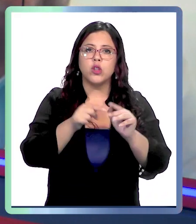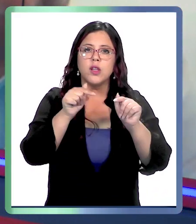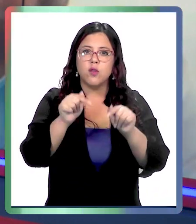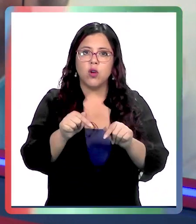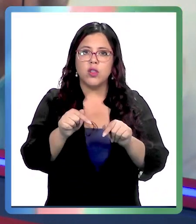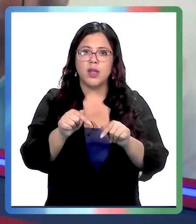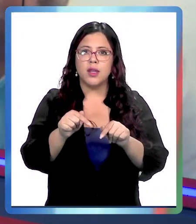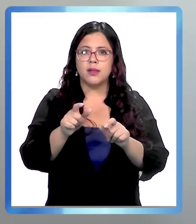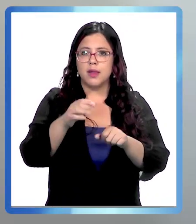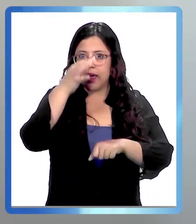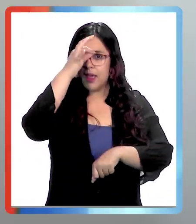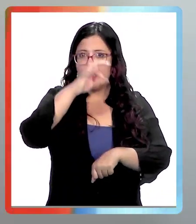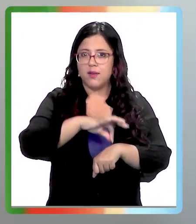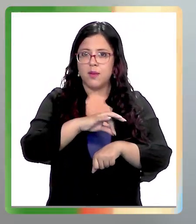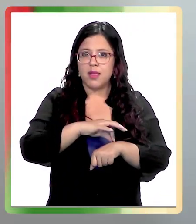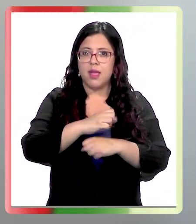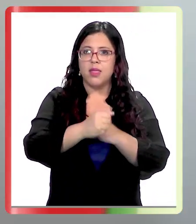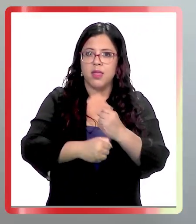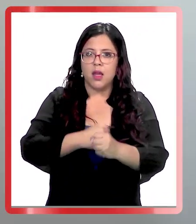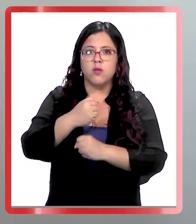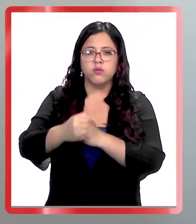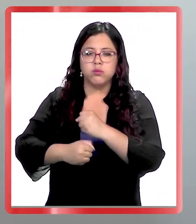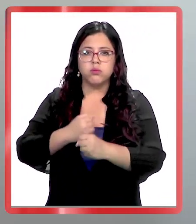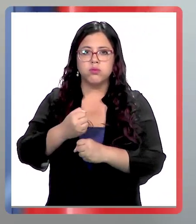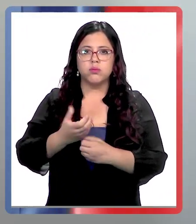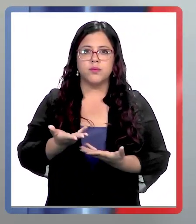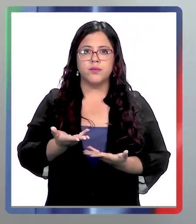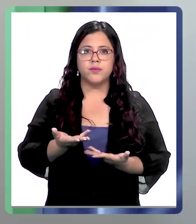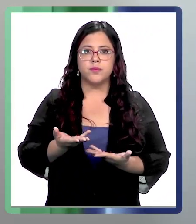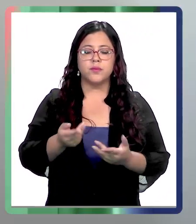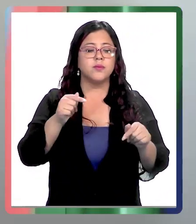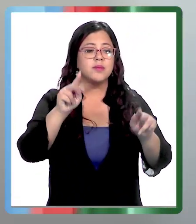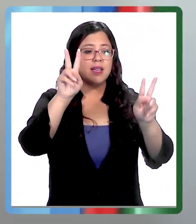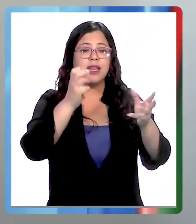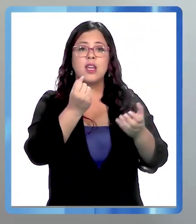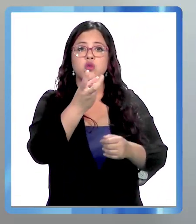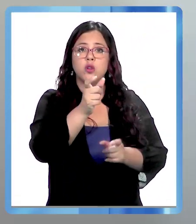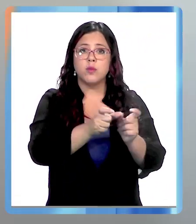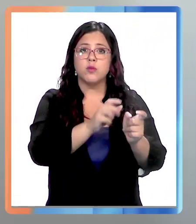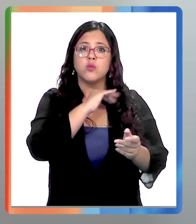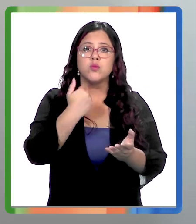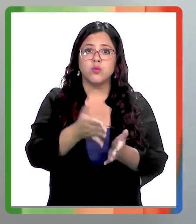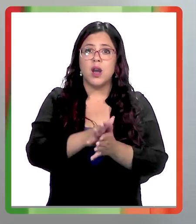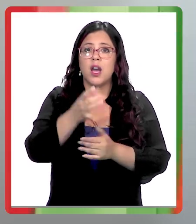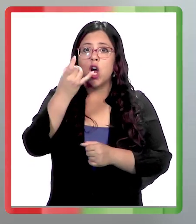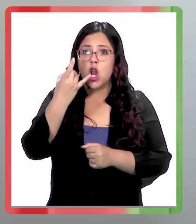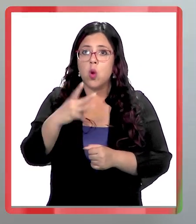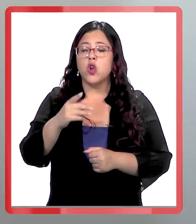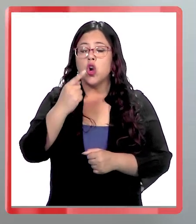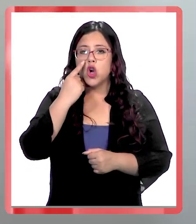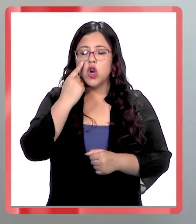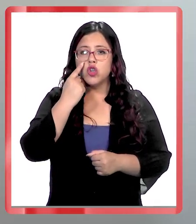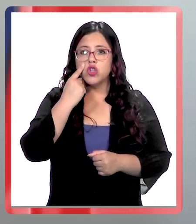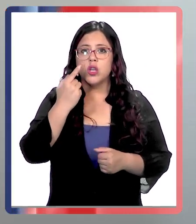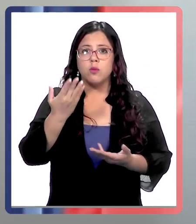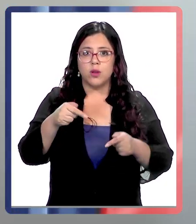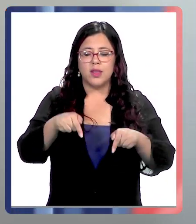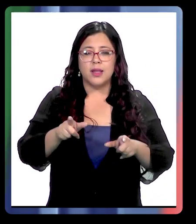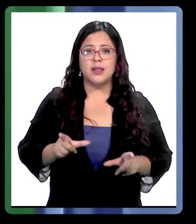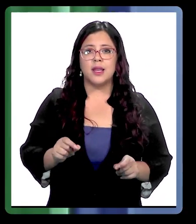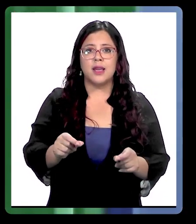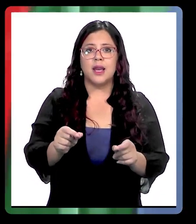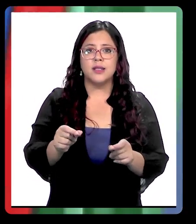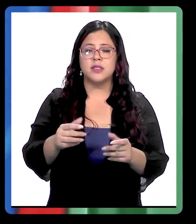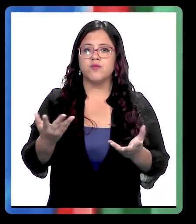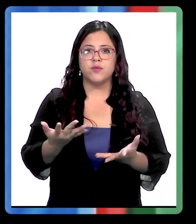año? Bueno, la mortalidad, que es el único dato duro que conocemos acerca de este cáncer, nos dice que